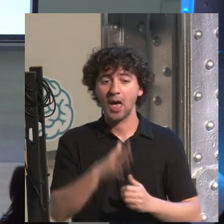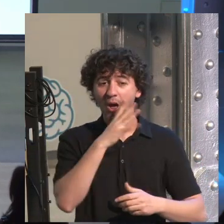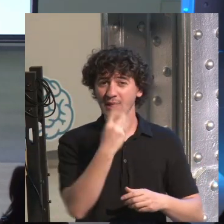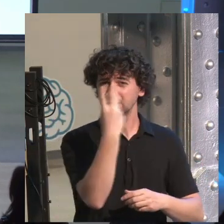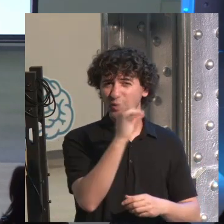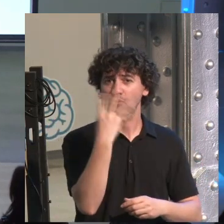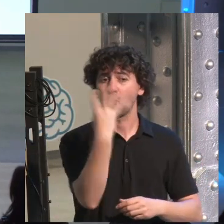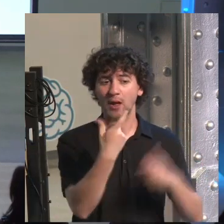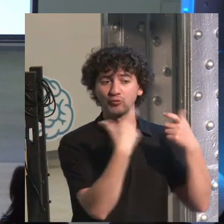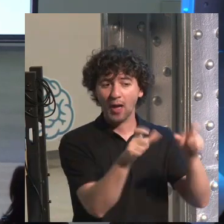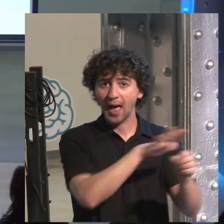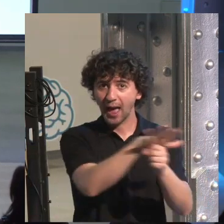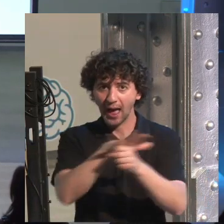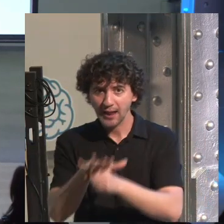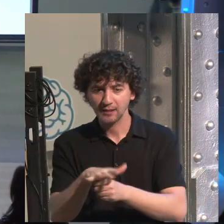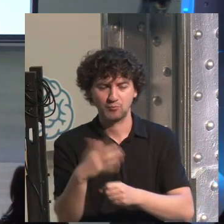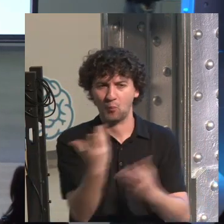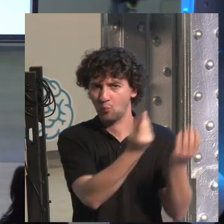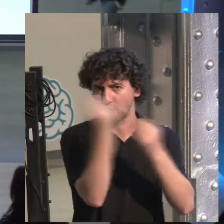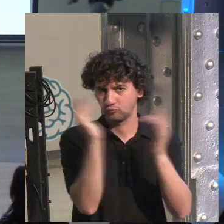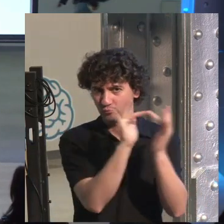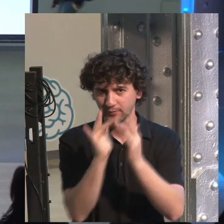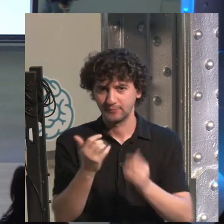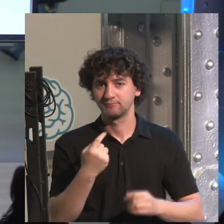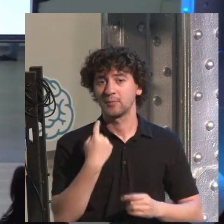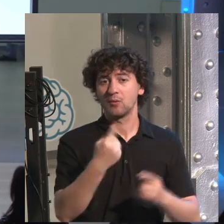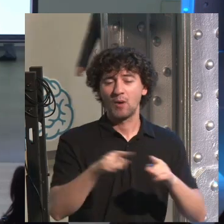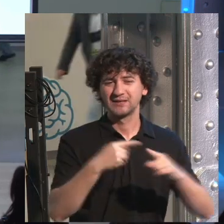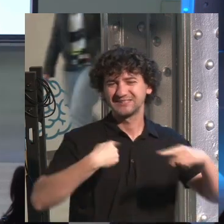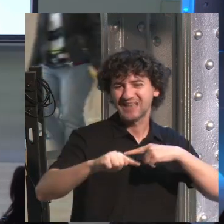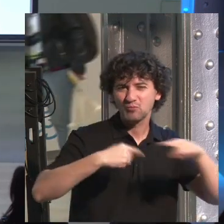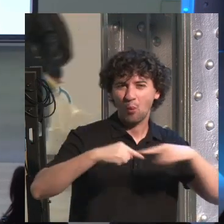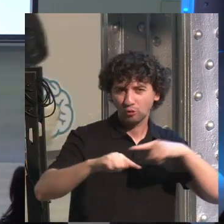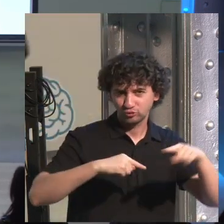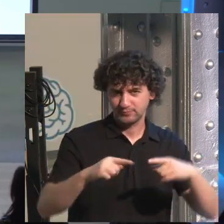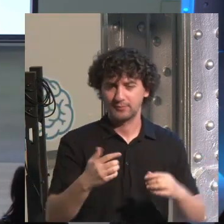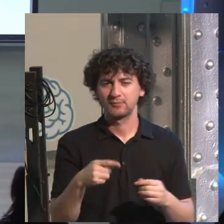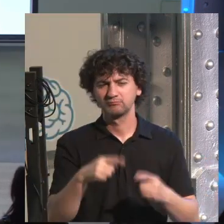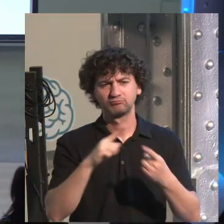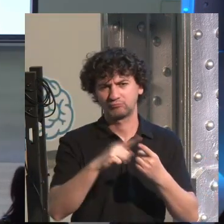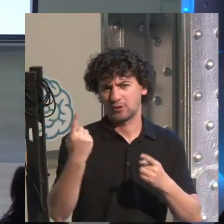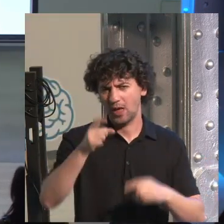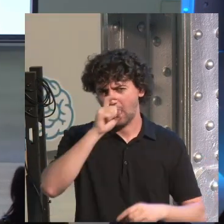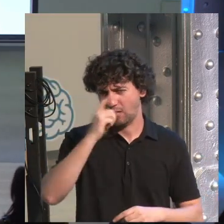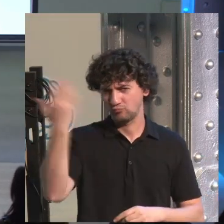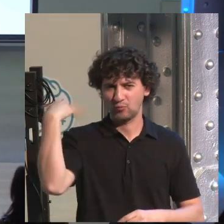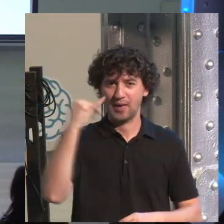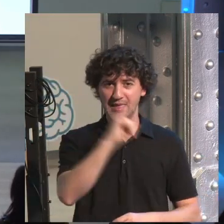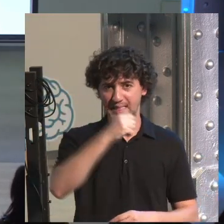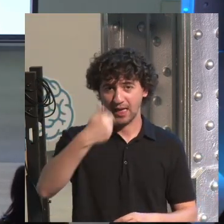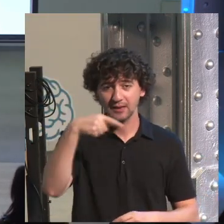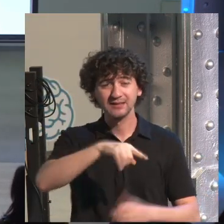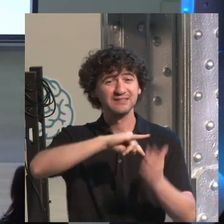con las que seguramente muchos de vosotros interactuáis. La primera son chatbots. Los chatbots es una de las áreas más antiguas en la inteligencia artificial.